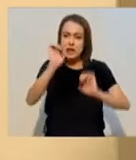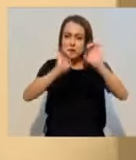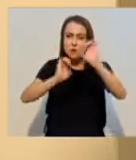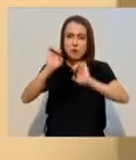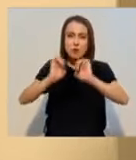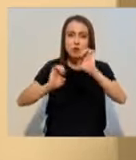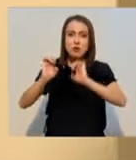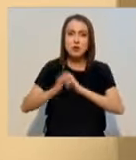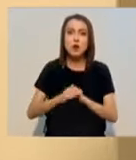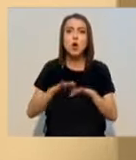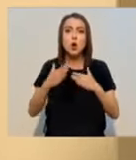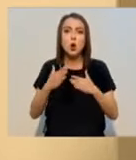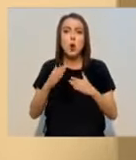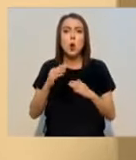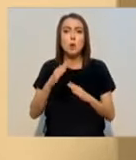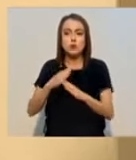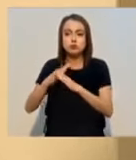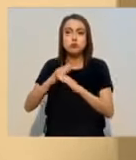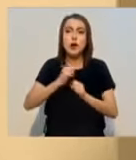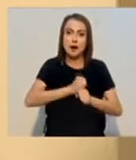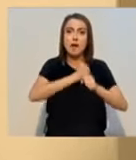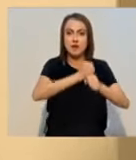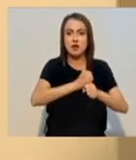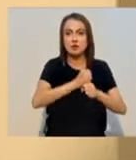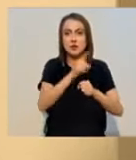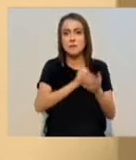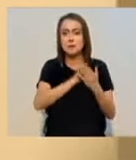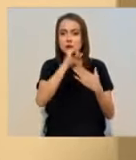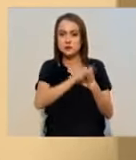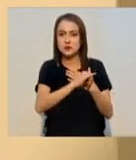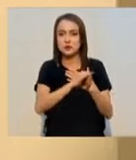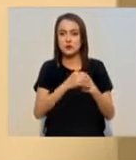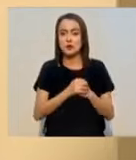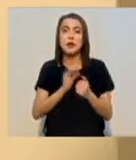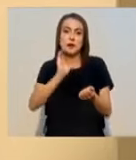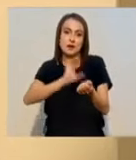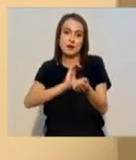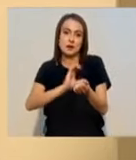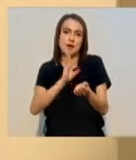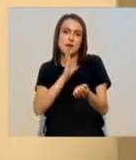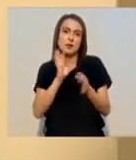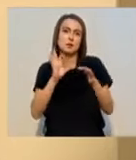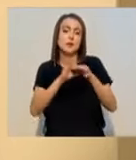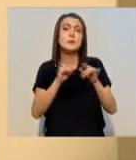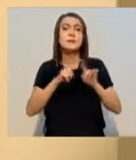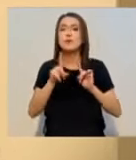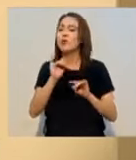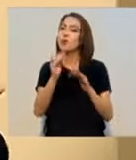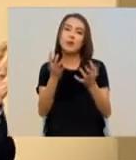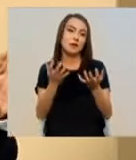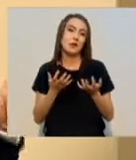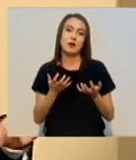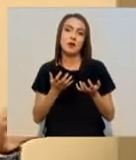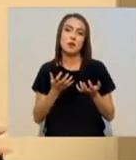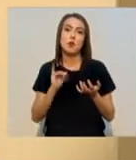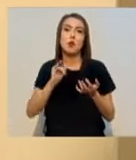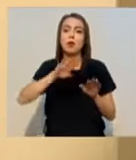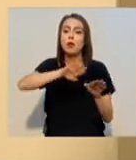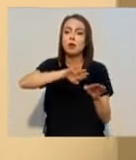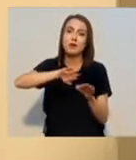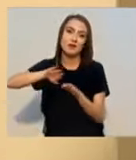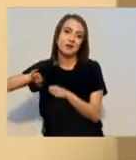evaluar los anticuerpos de caballo en un contexto clínico, pero no queremos